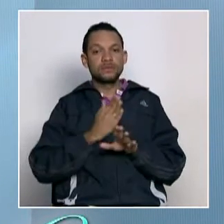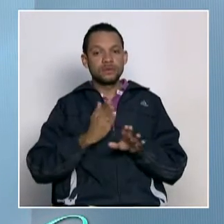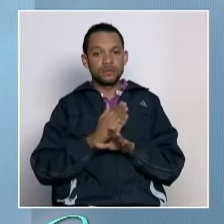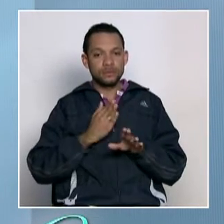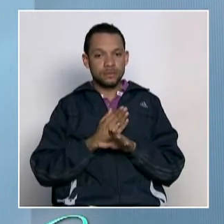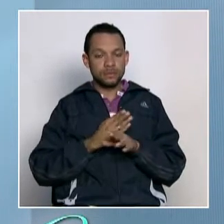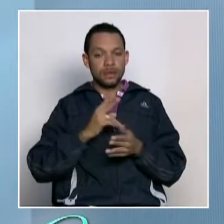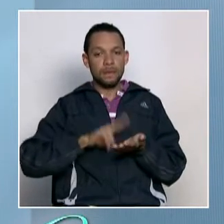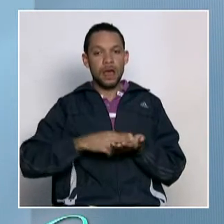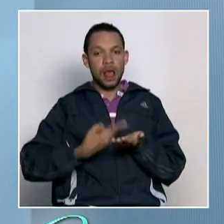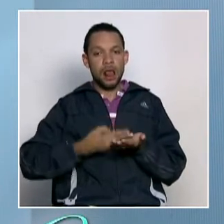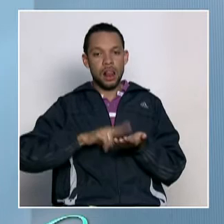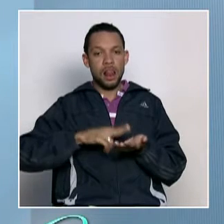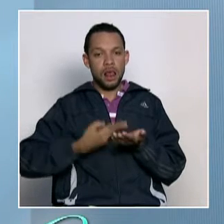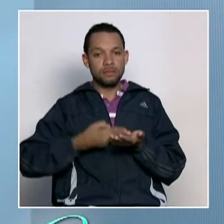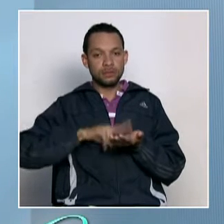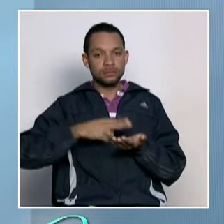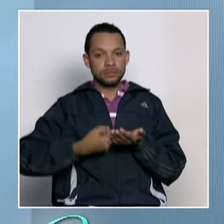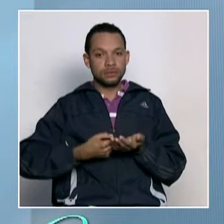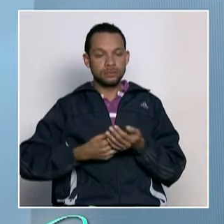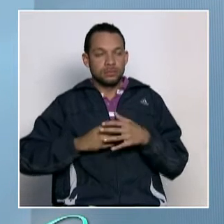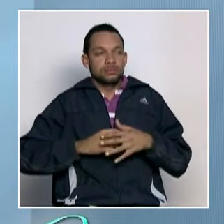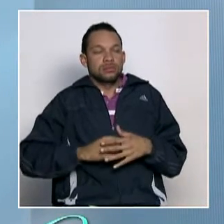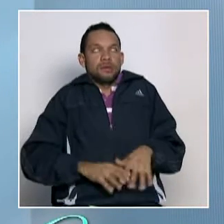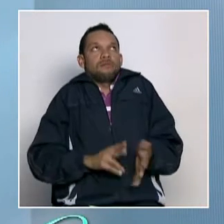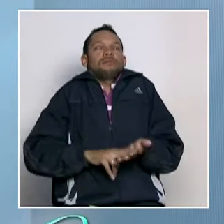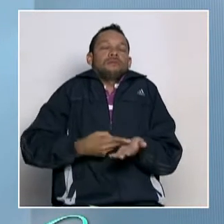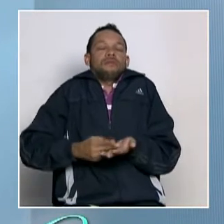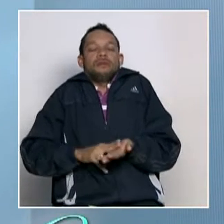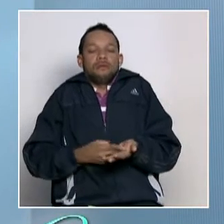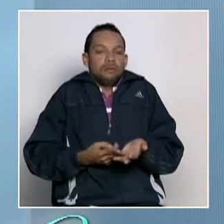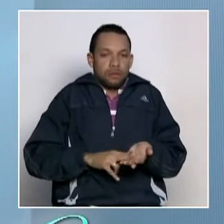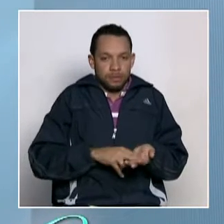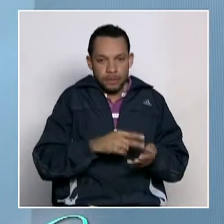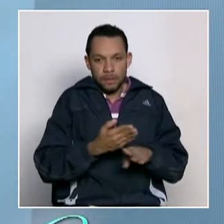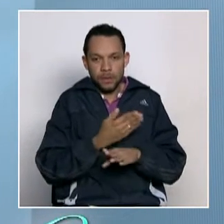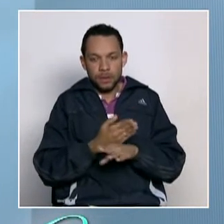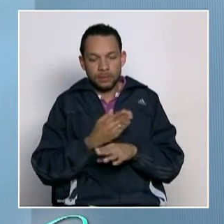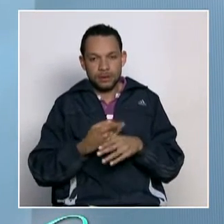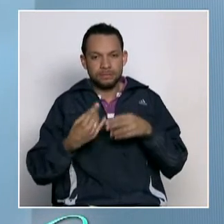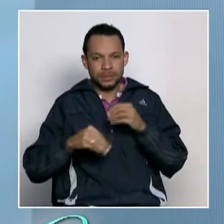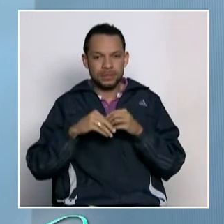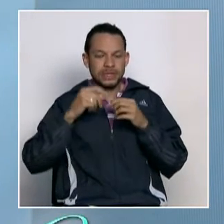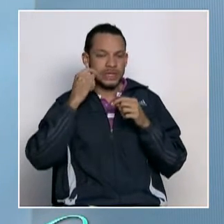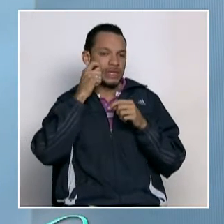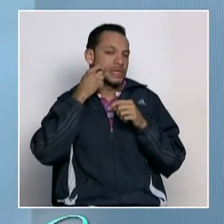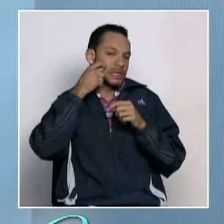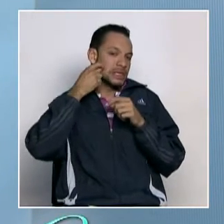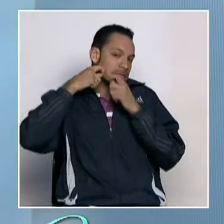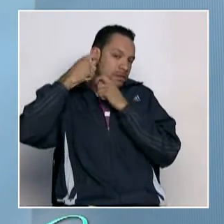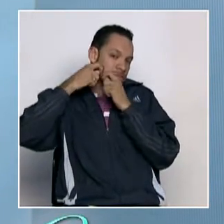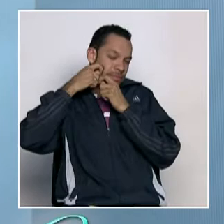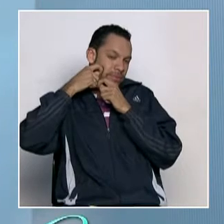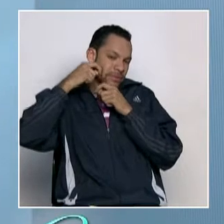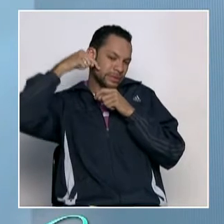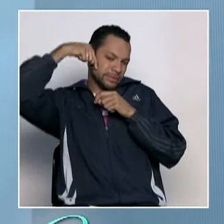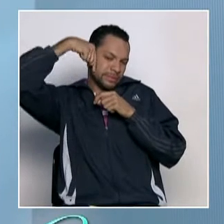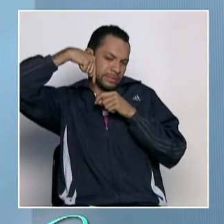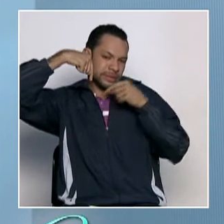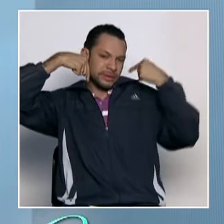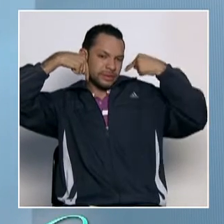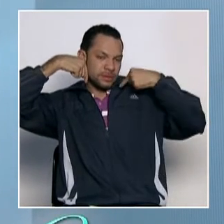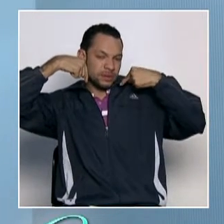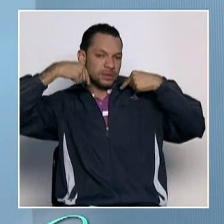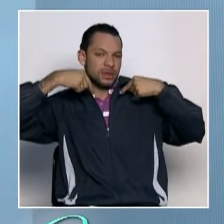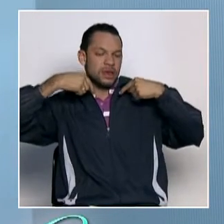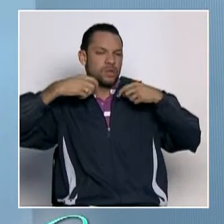con epilepsia. El paciente convulsiona permanentemente. Y fuera de eso tiene unas cordales que están parcialmente erupcionadas y le